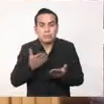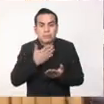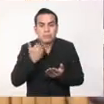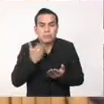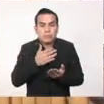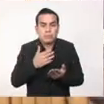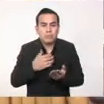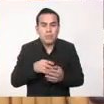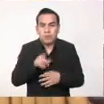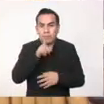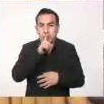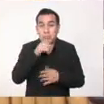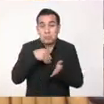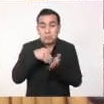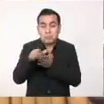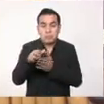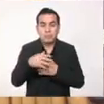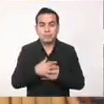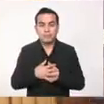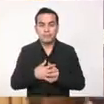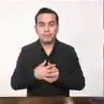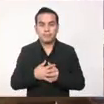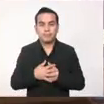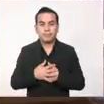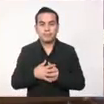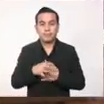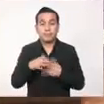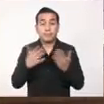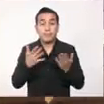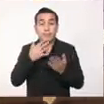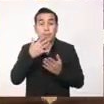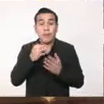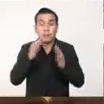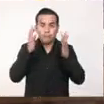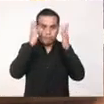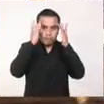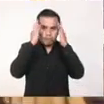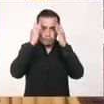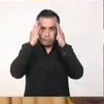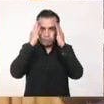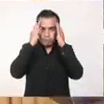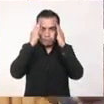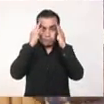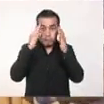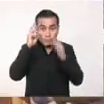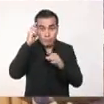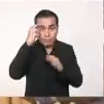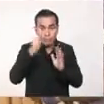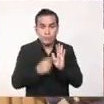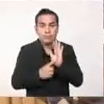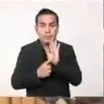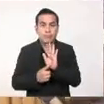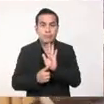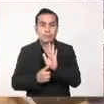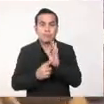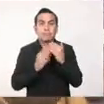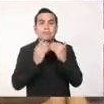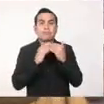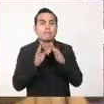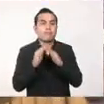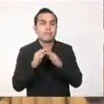decir prácticamente nada, ¿no? Entonces yo creo que esa preocupación es la que viene siendo reflejada en